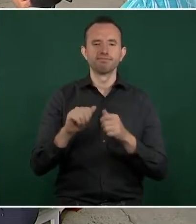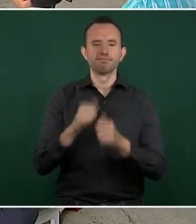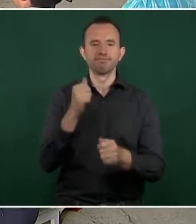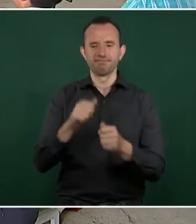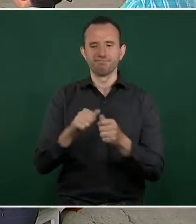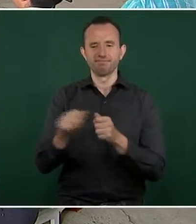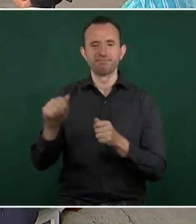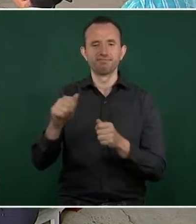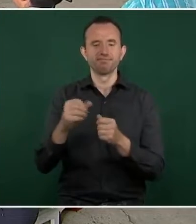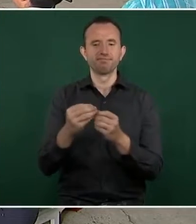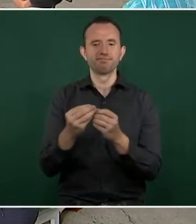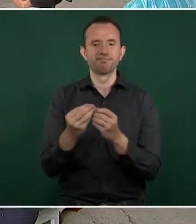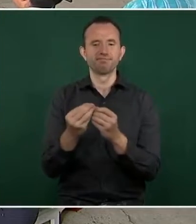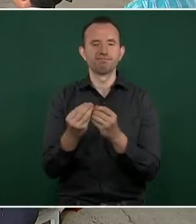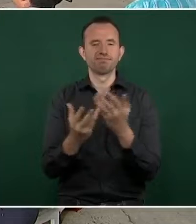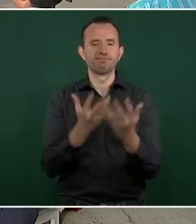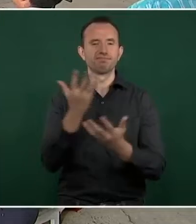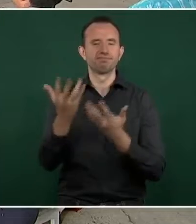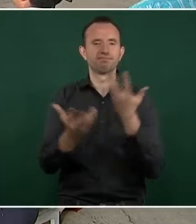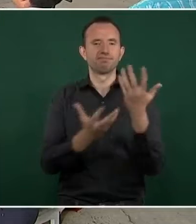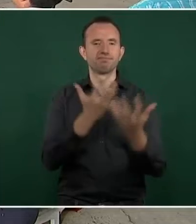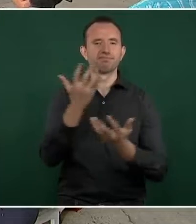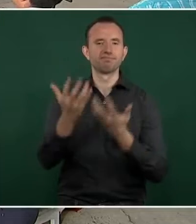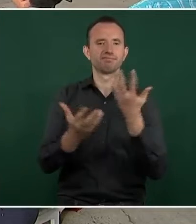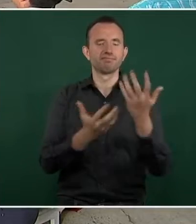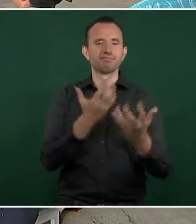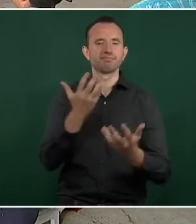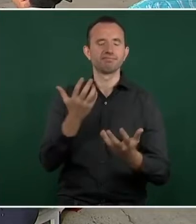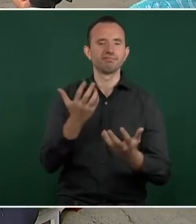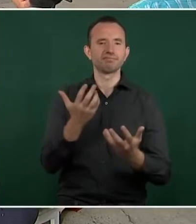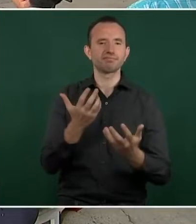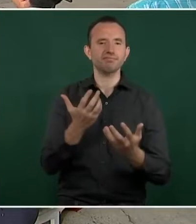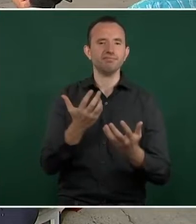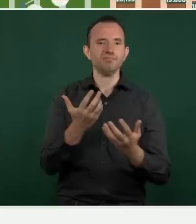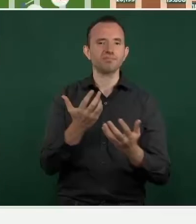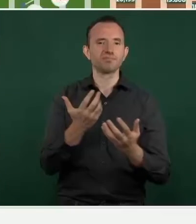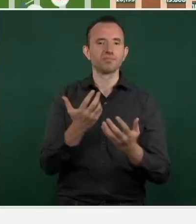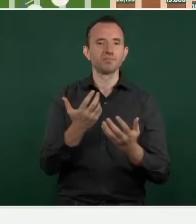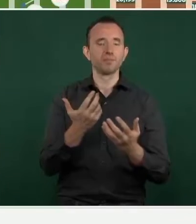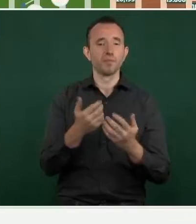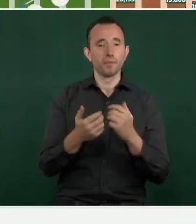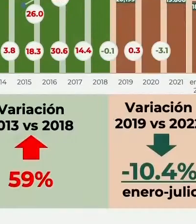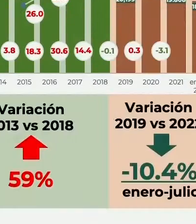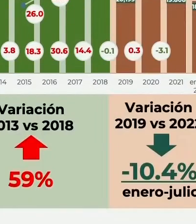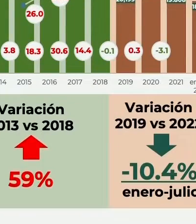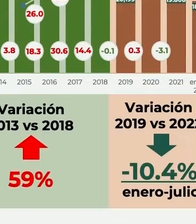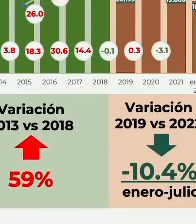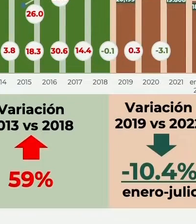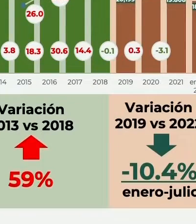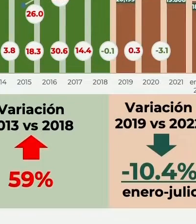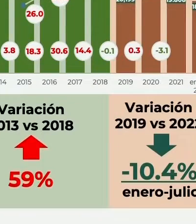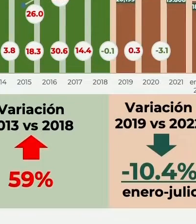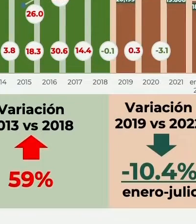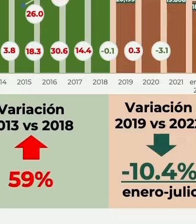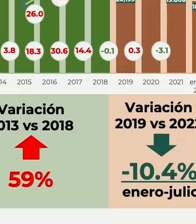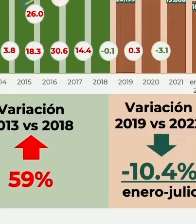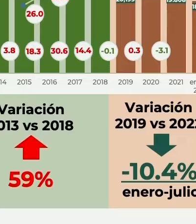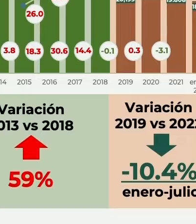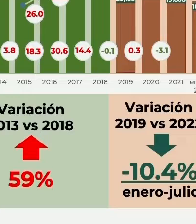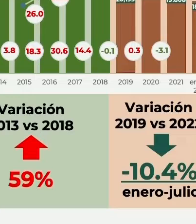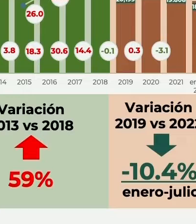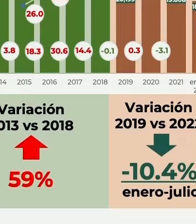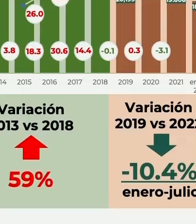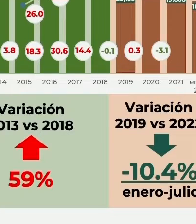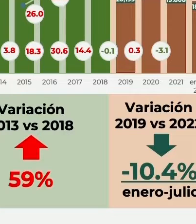pero no han podido. Miren, con Salinas aumentó 9.2, con Zedillo se